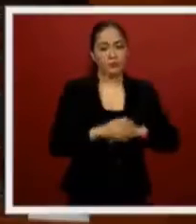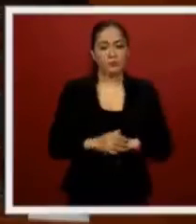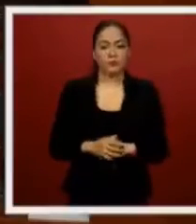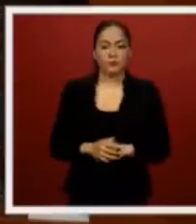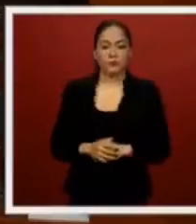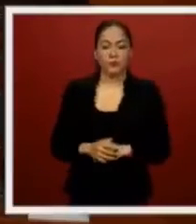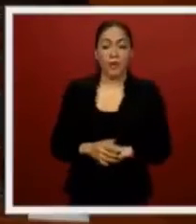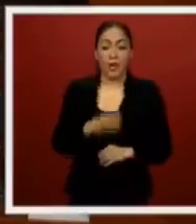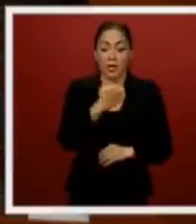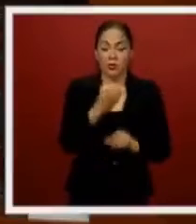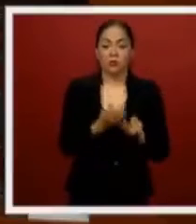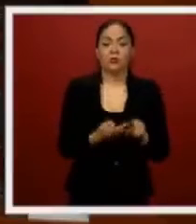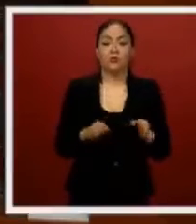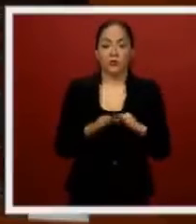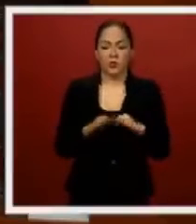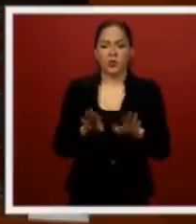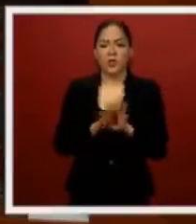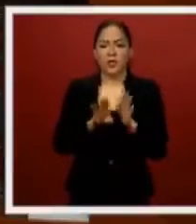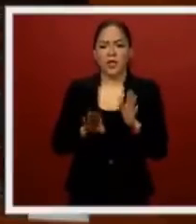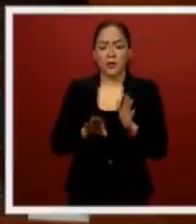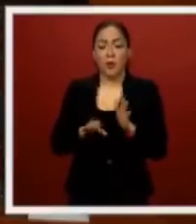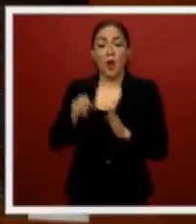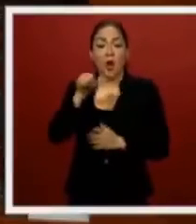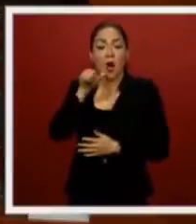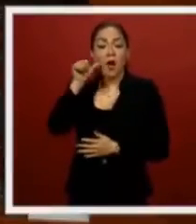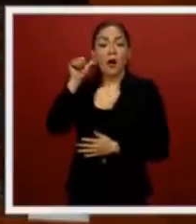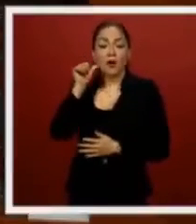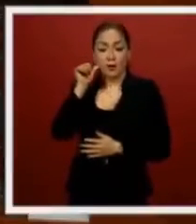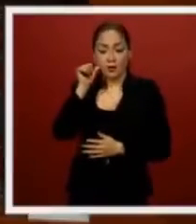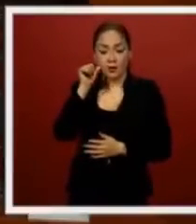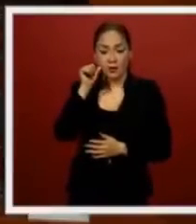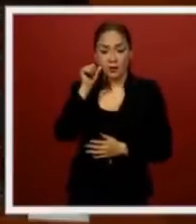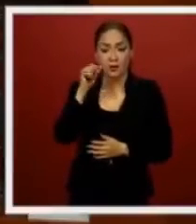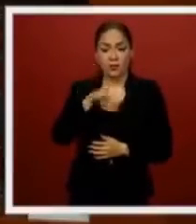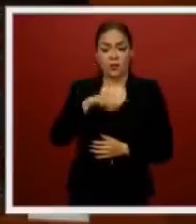algo también relevante lo que pasó ayer. El día de ayer estamos